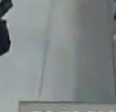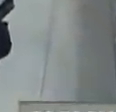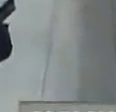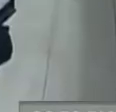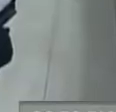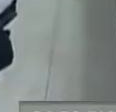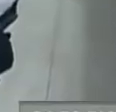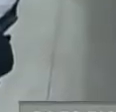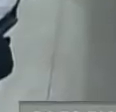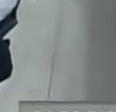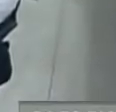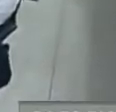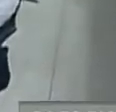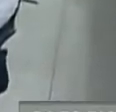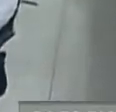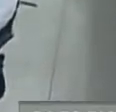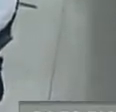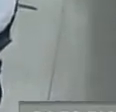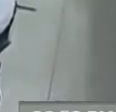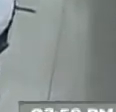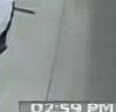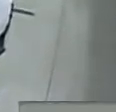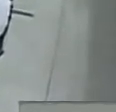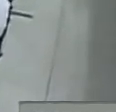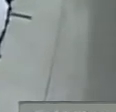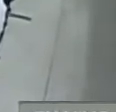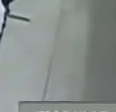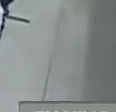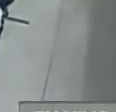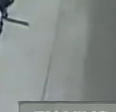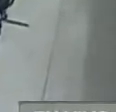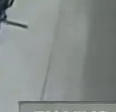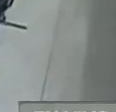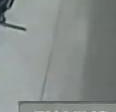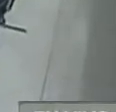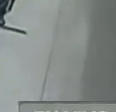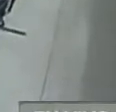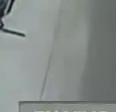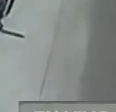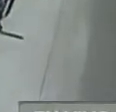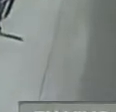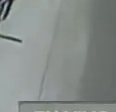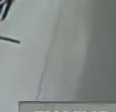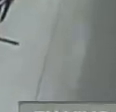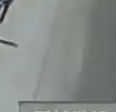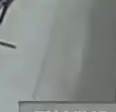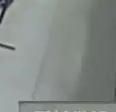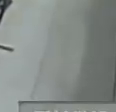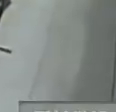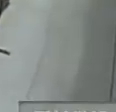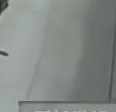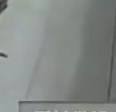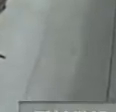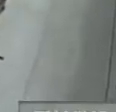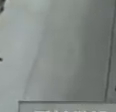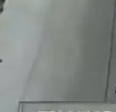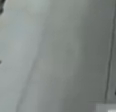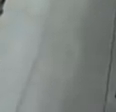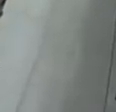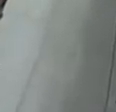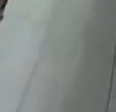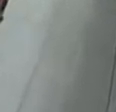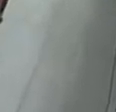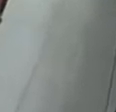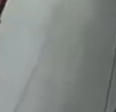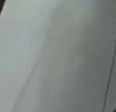aislado. Y por eso la elección del año 2021 es una elección histórica, como muchas de las que nos